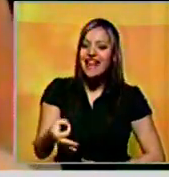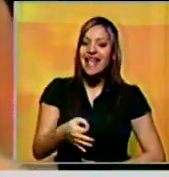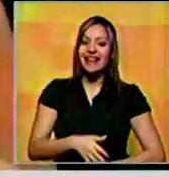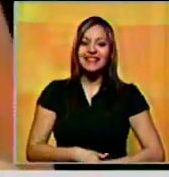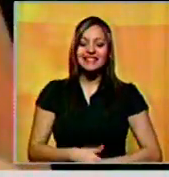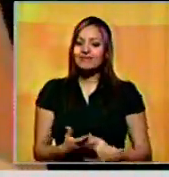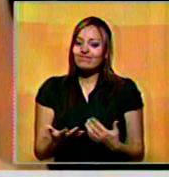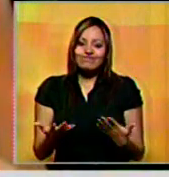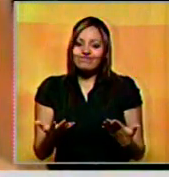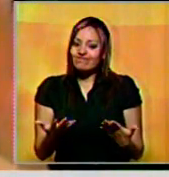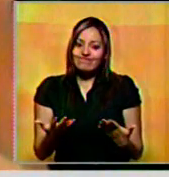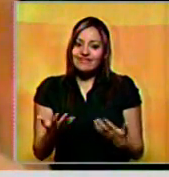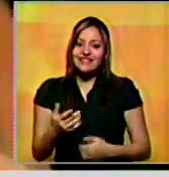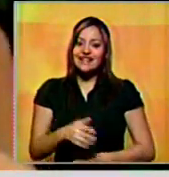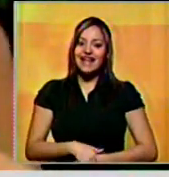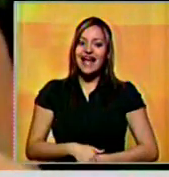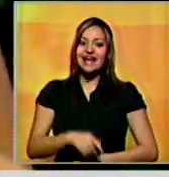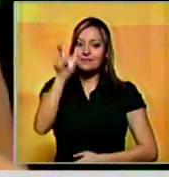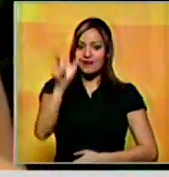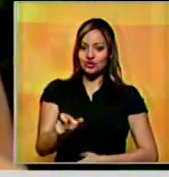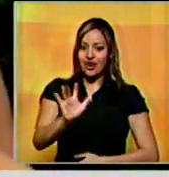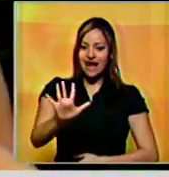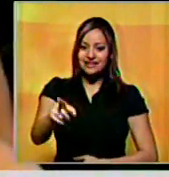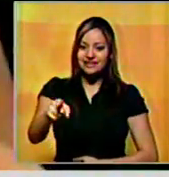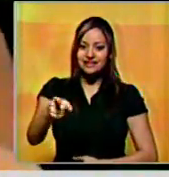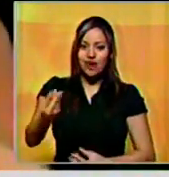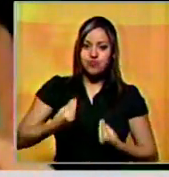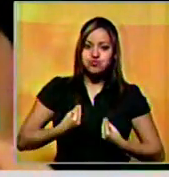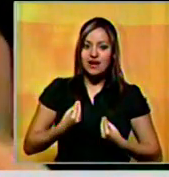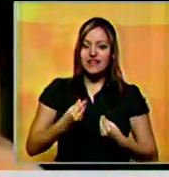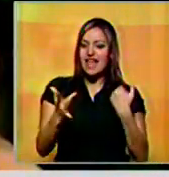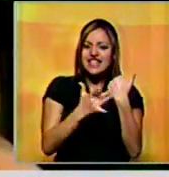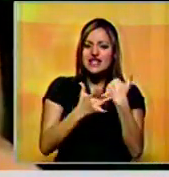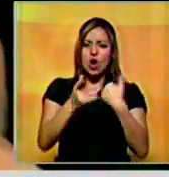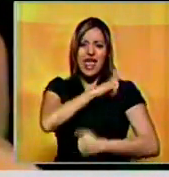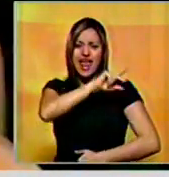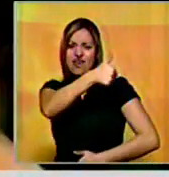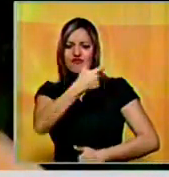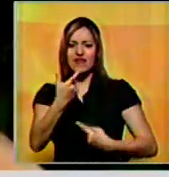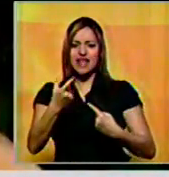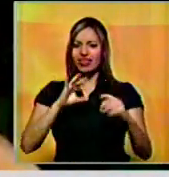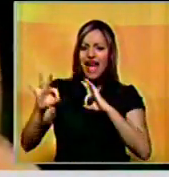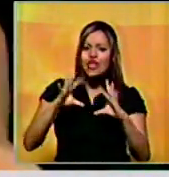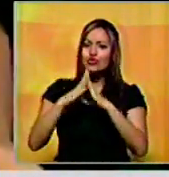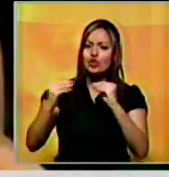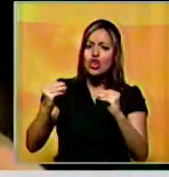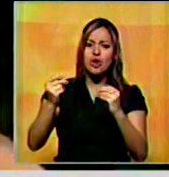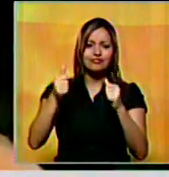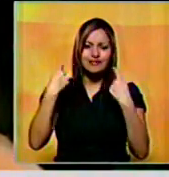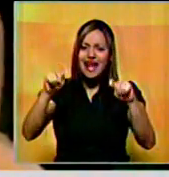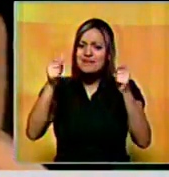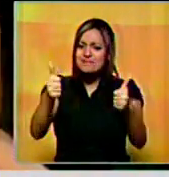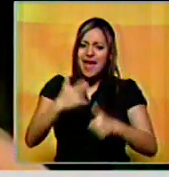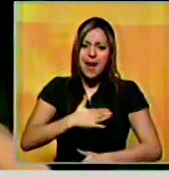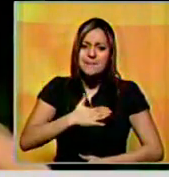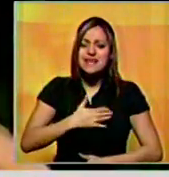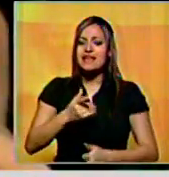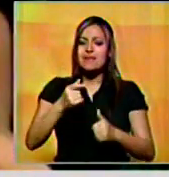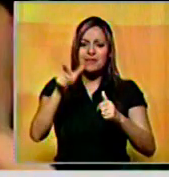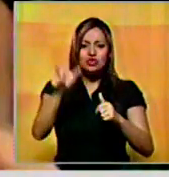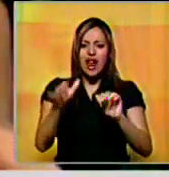desde la gente que limpia hasta los técnicos, los actores, productores,